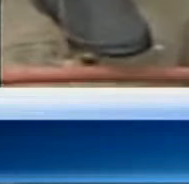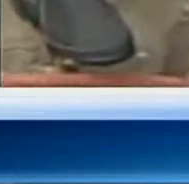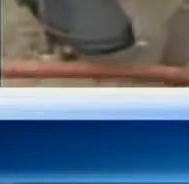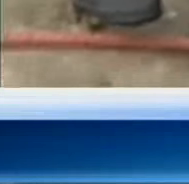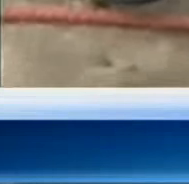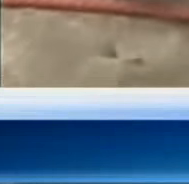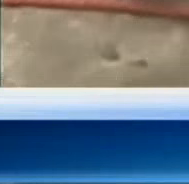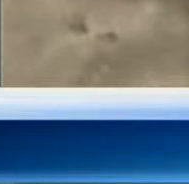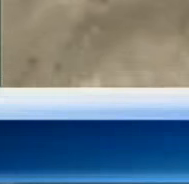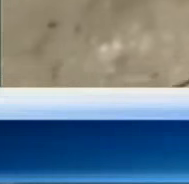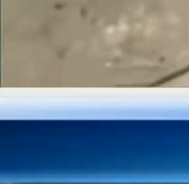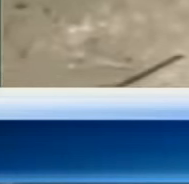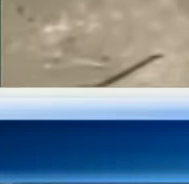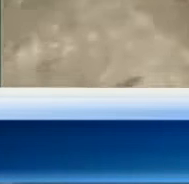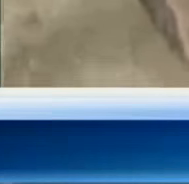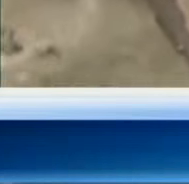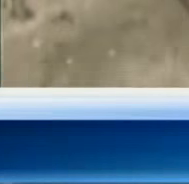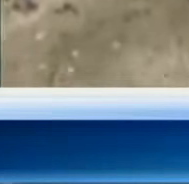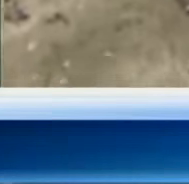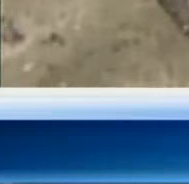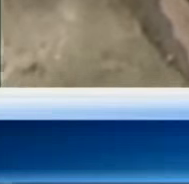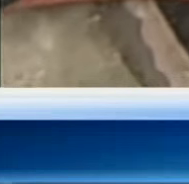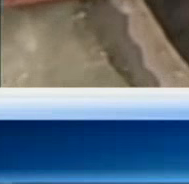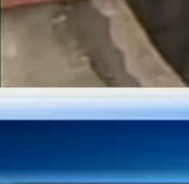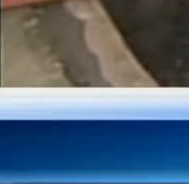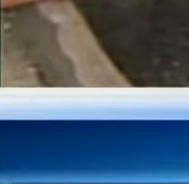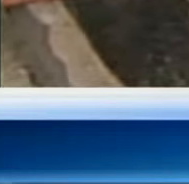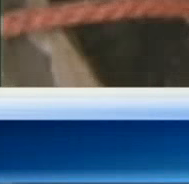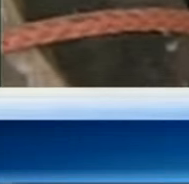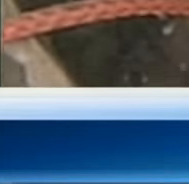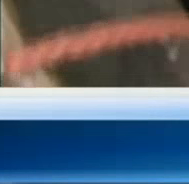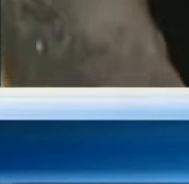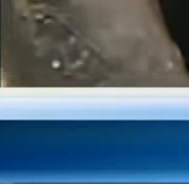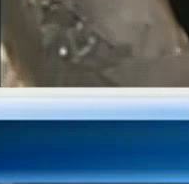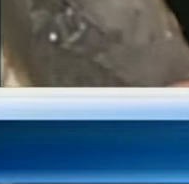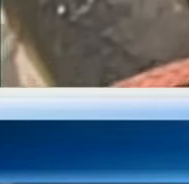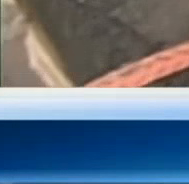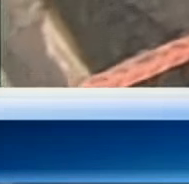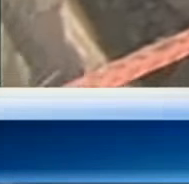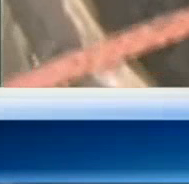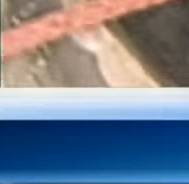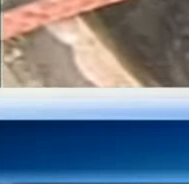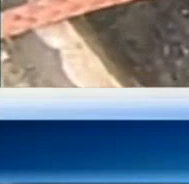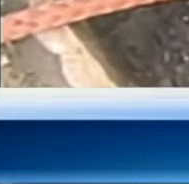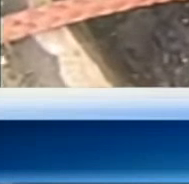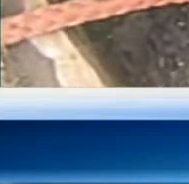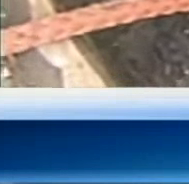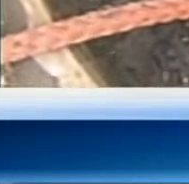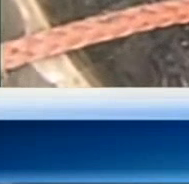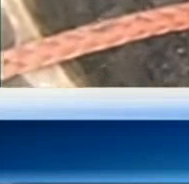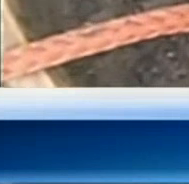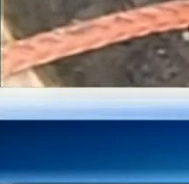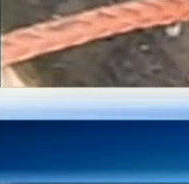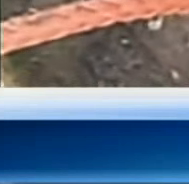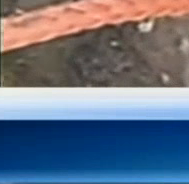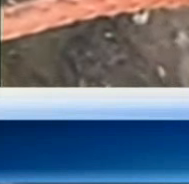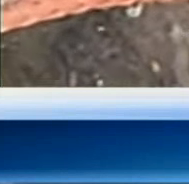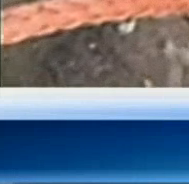el buzo para tratar de, bueno, un poco de verificar cuáles son los problemas, digo yo, estructurales que